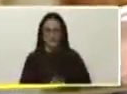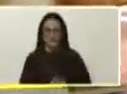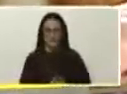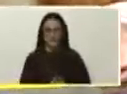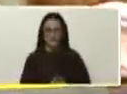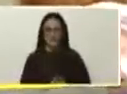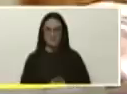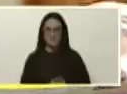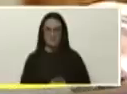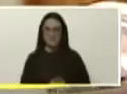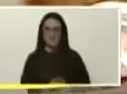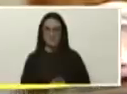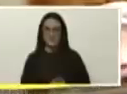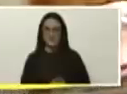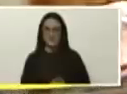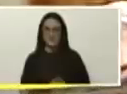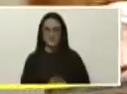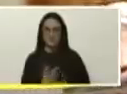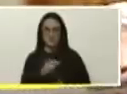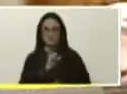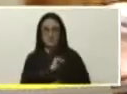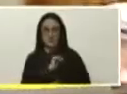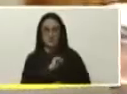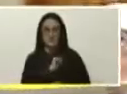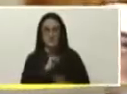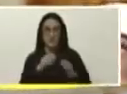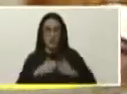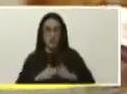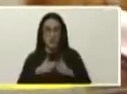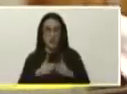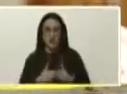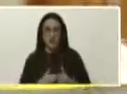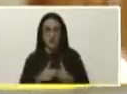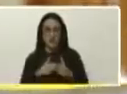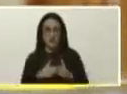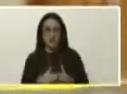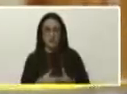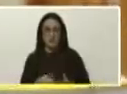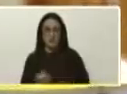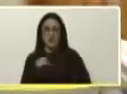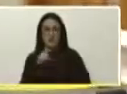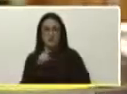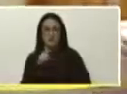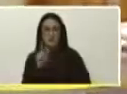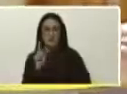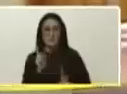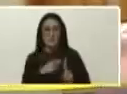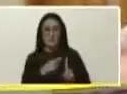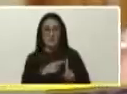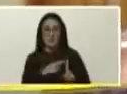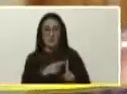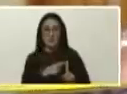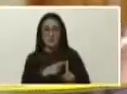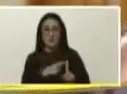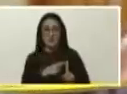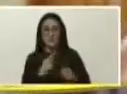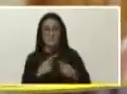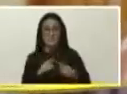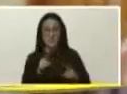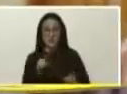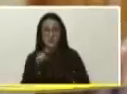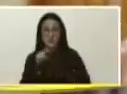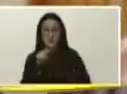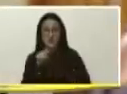Entonces, se le tenía miedo al buque. Eso fue lo primero, pero eso fue la